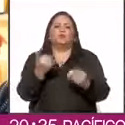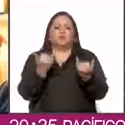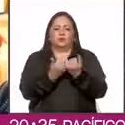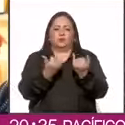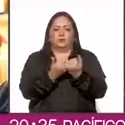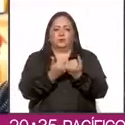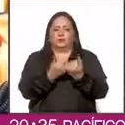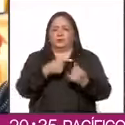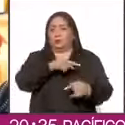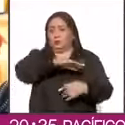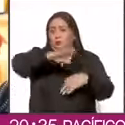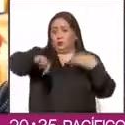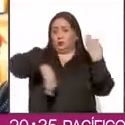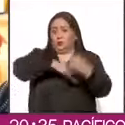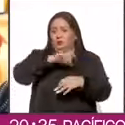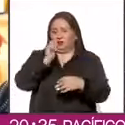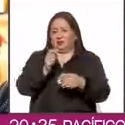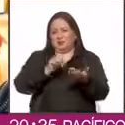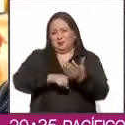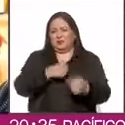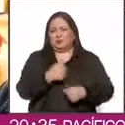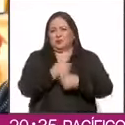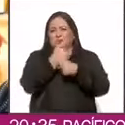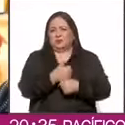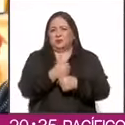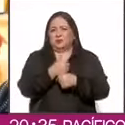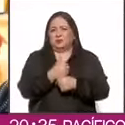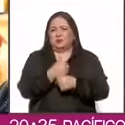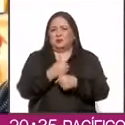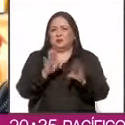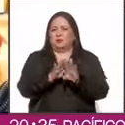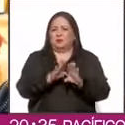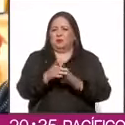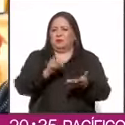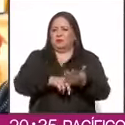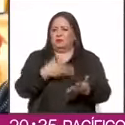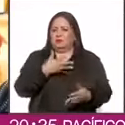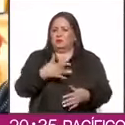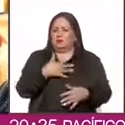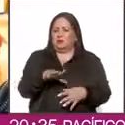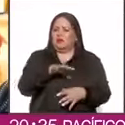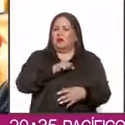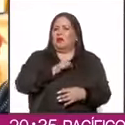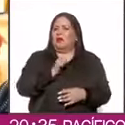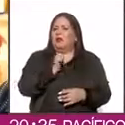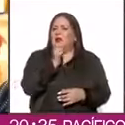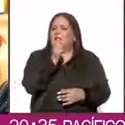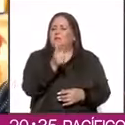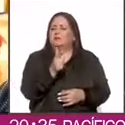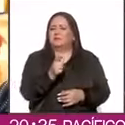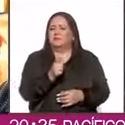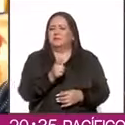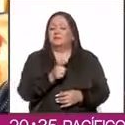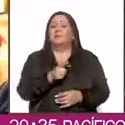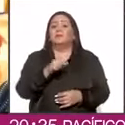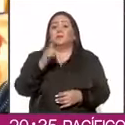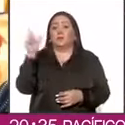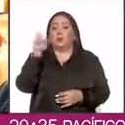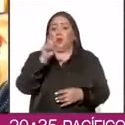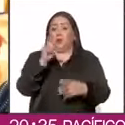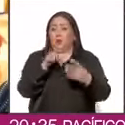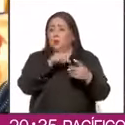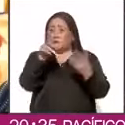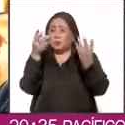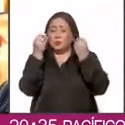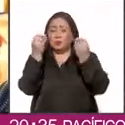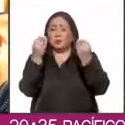la resaca de todo lo sufrido se emposara en el alma. Y mientras